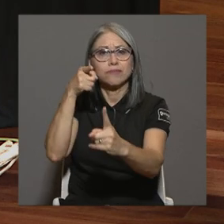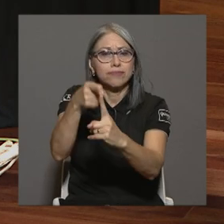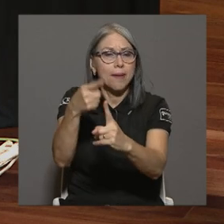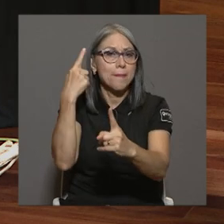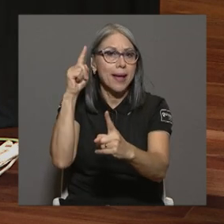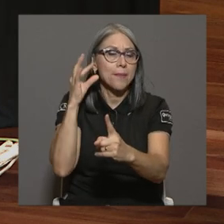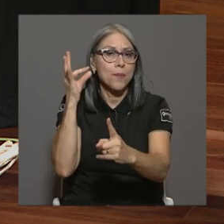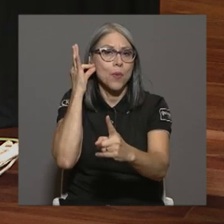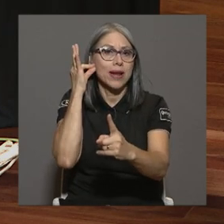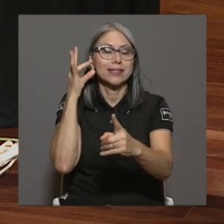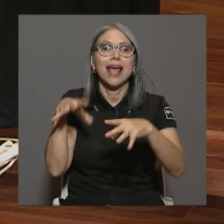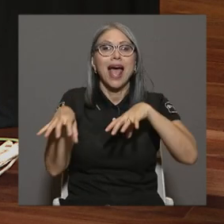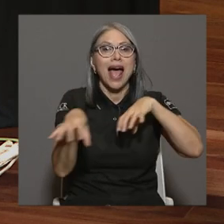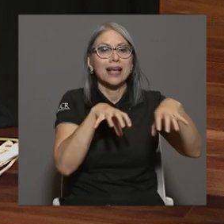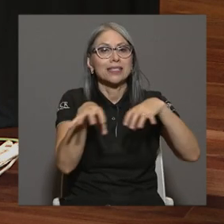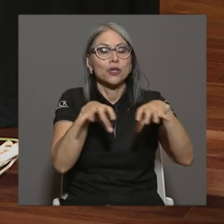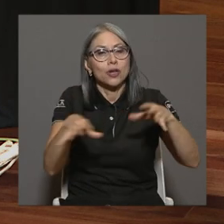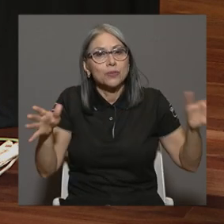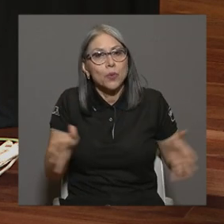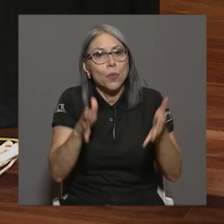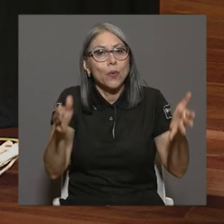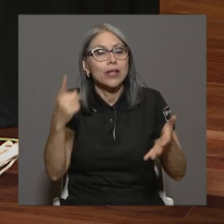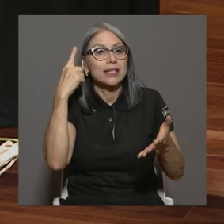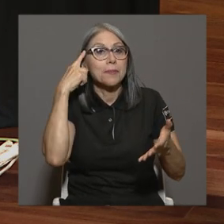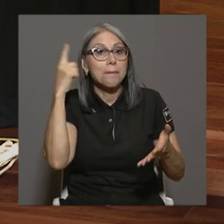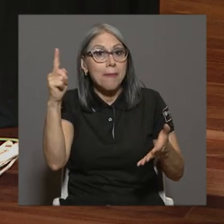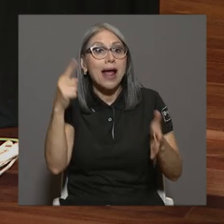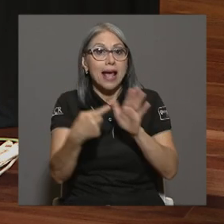acciones promovidas para visibilizar